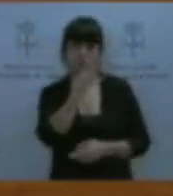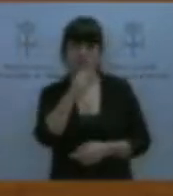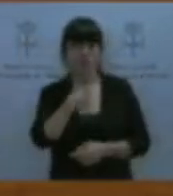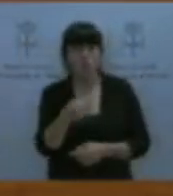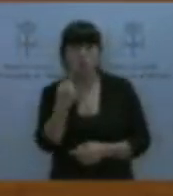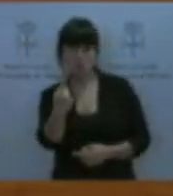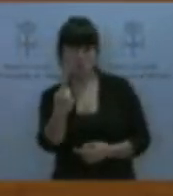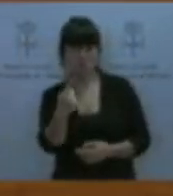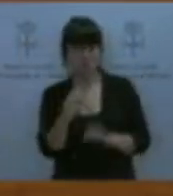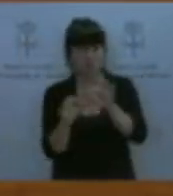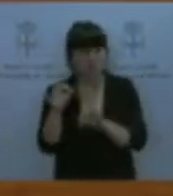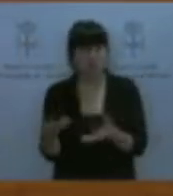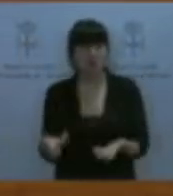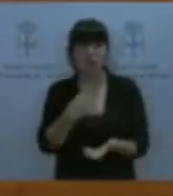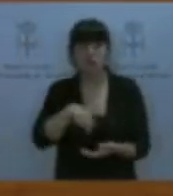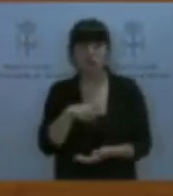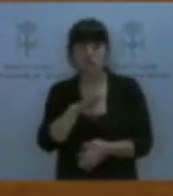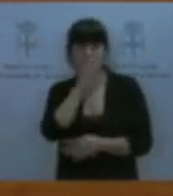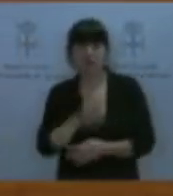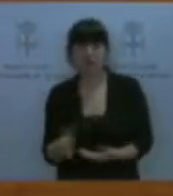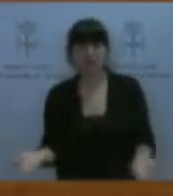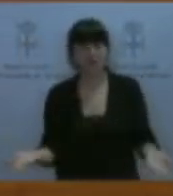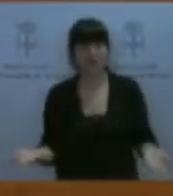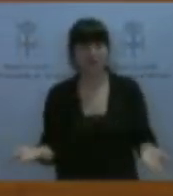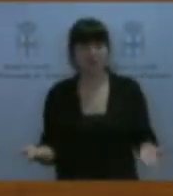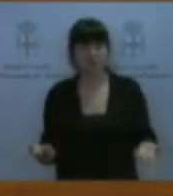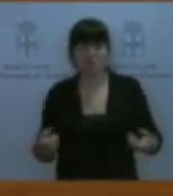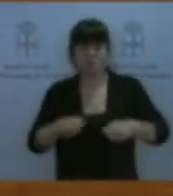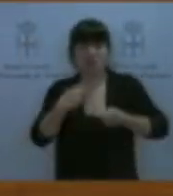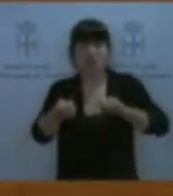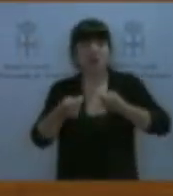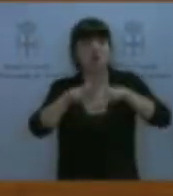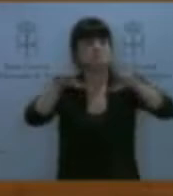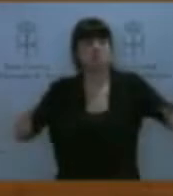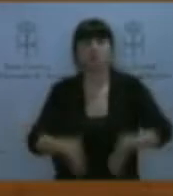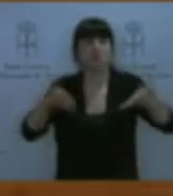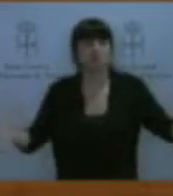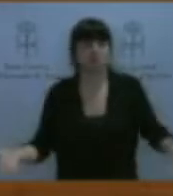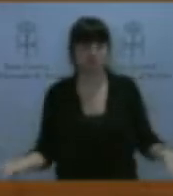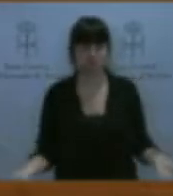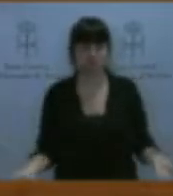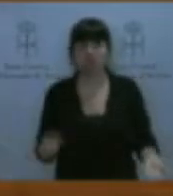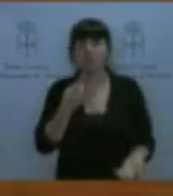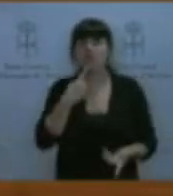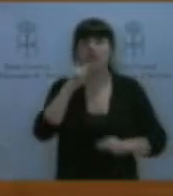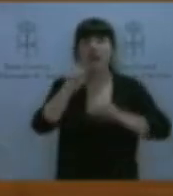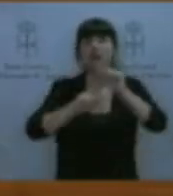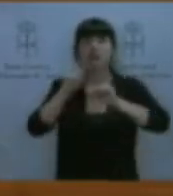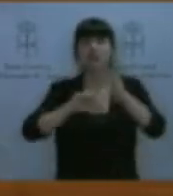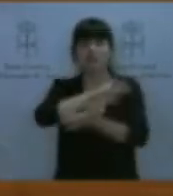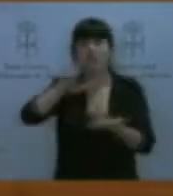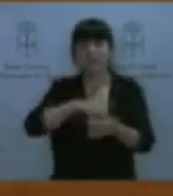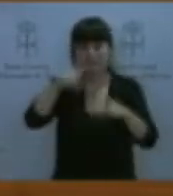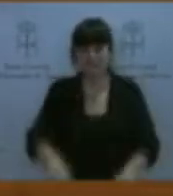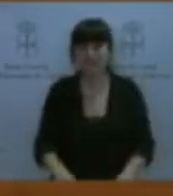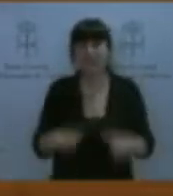grandes almacenes. No puede ser que la contaminación y la crisis se queden en Asturias y que los empleos se deslocalicen. No puede